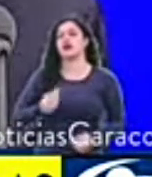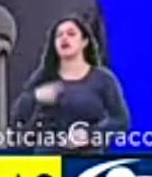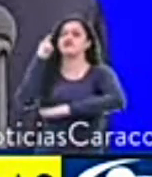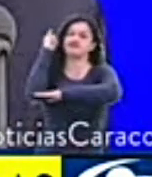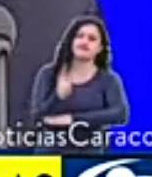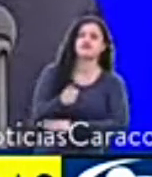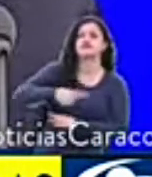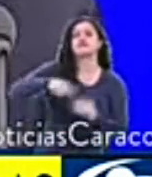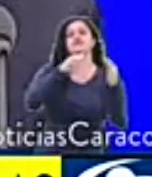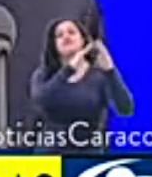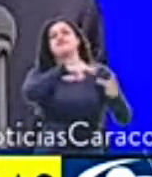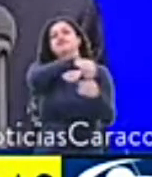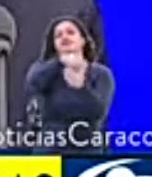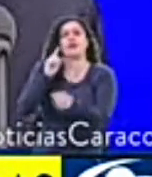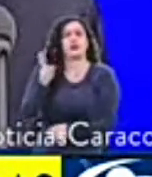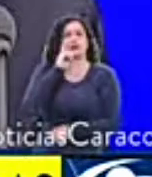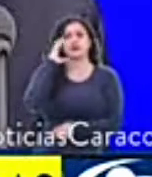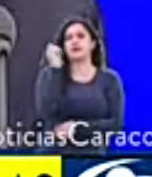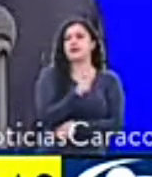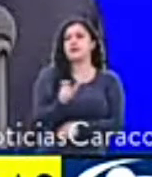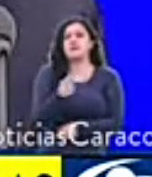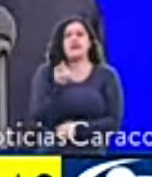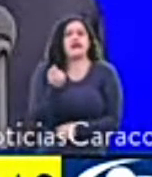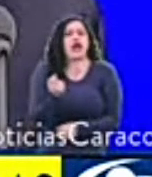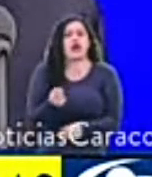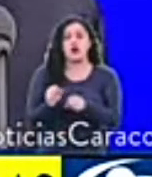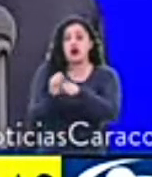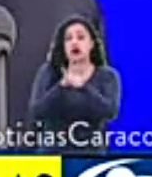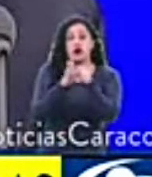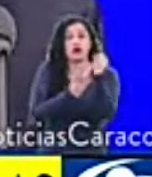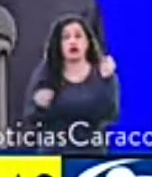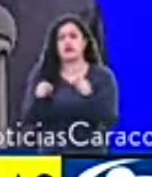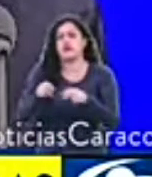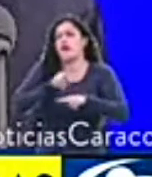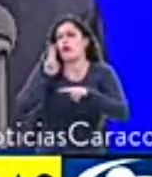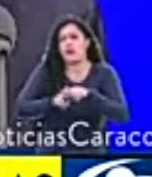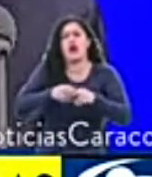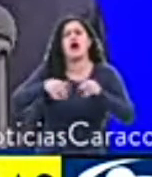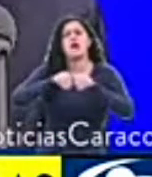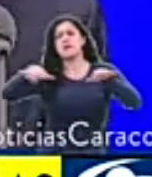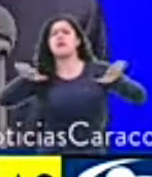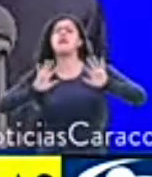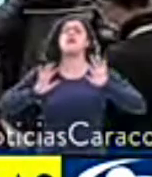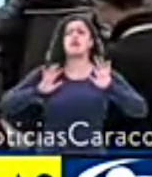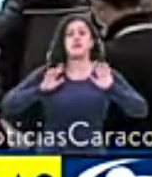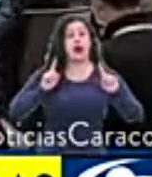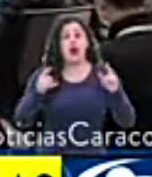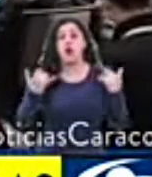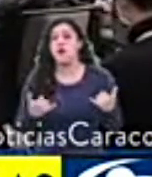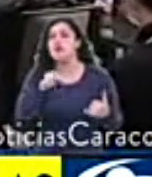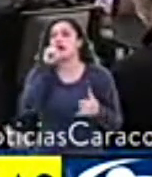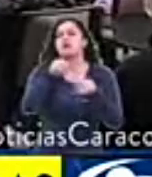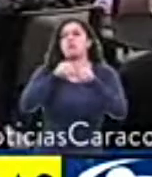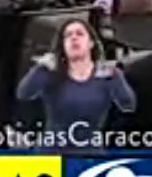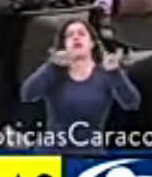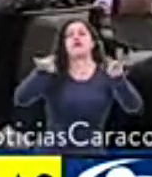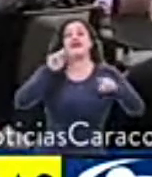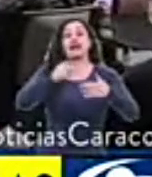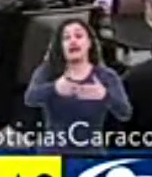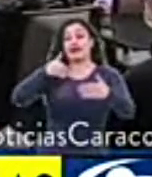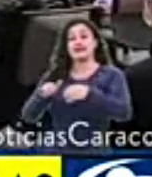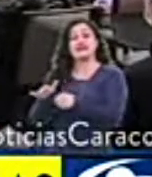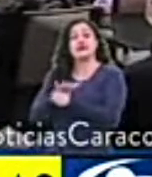incremento de los casos un traspiés en en la búsqueda de esa estrategia previa a los juegos olímpicos debido a la llegada de